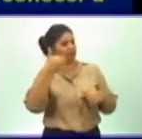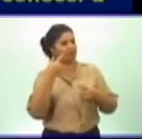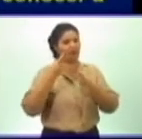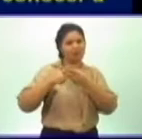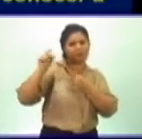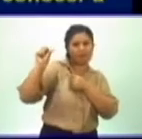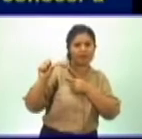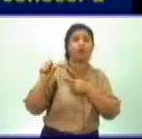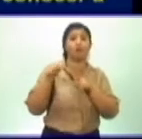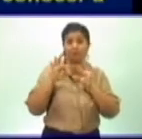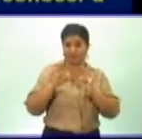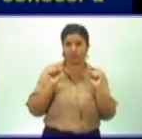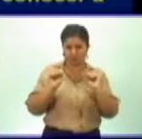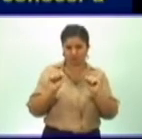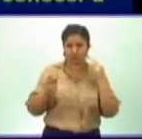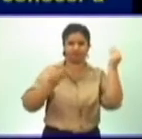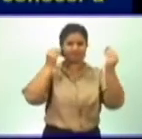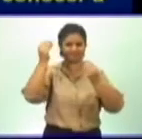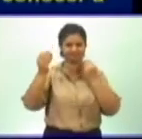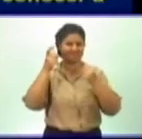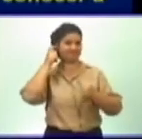personaje.